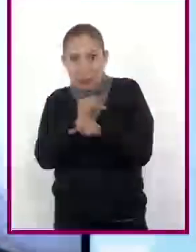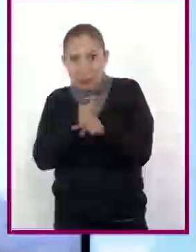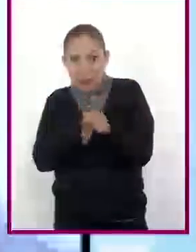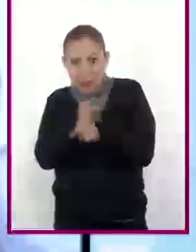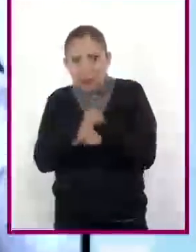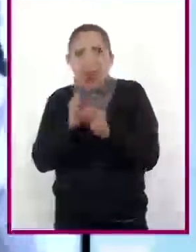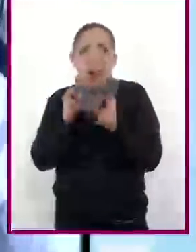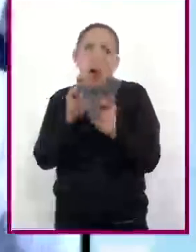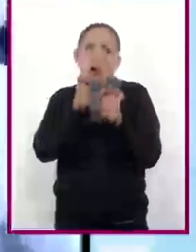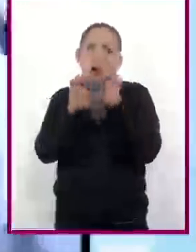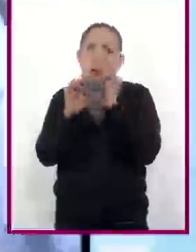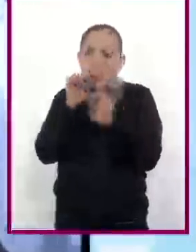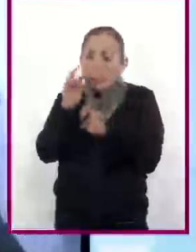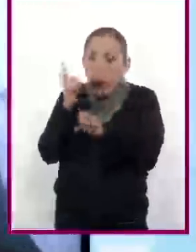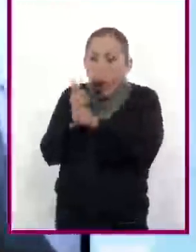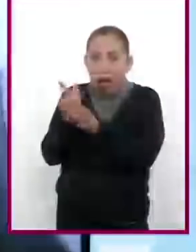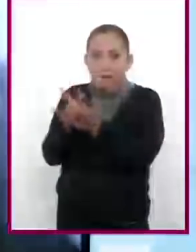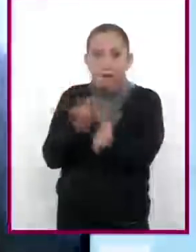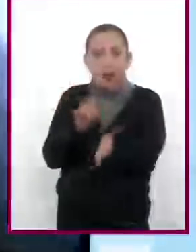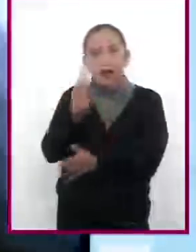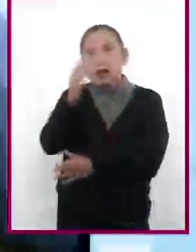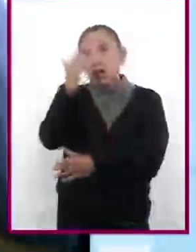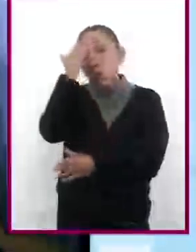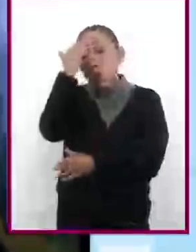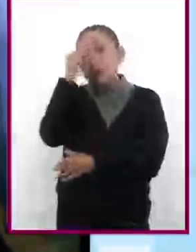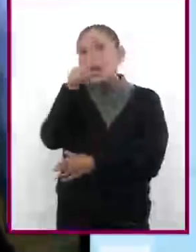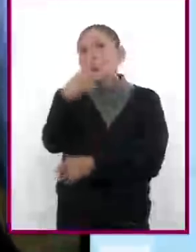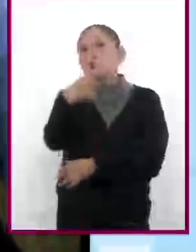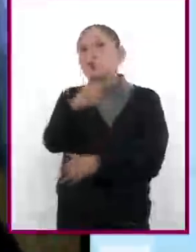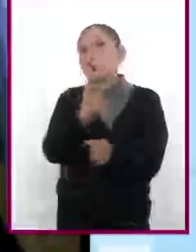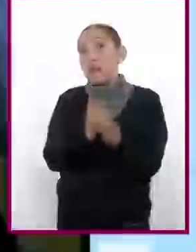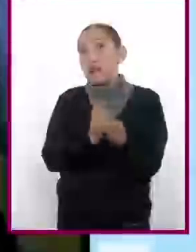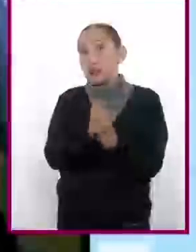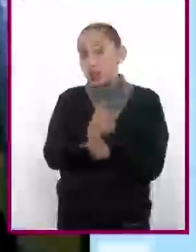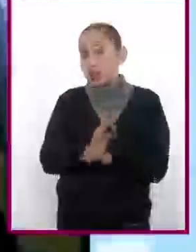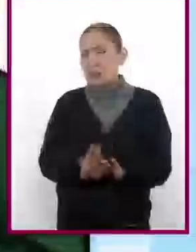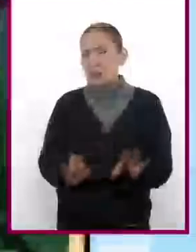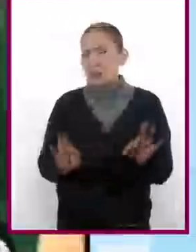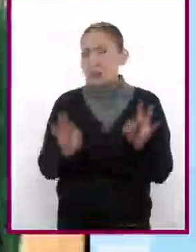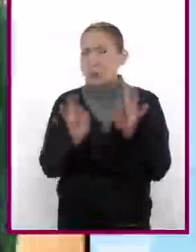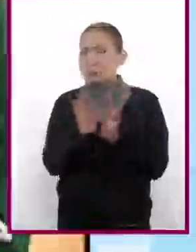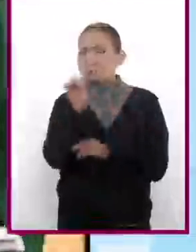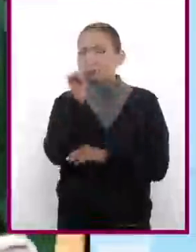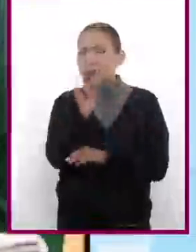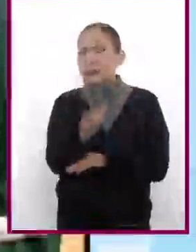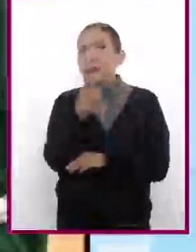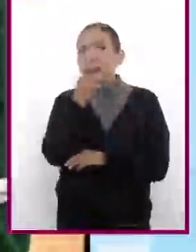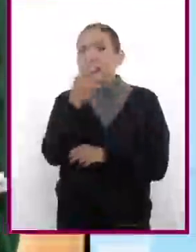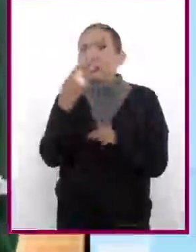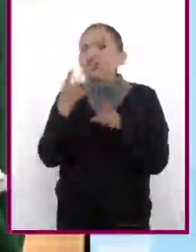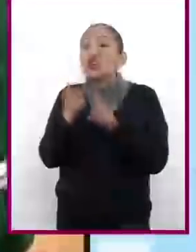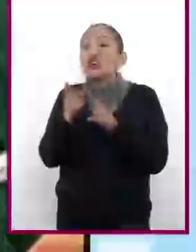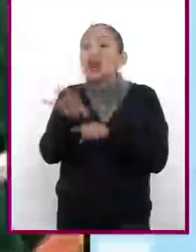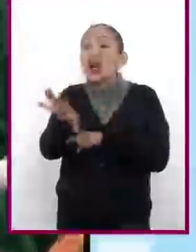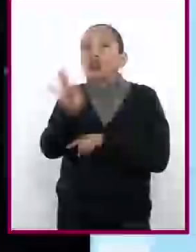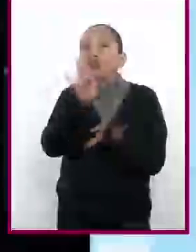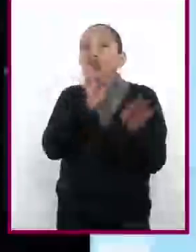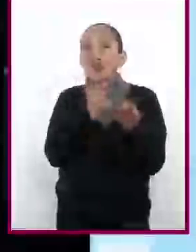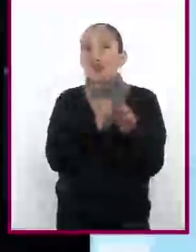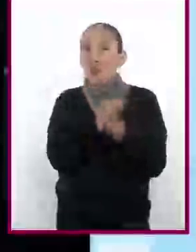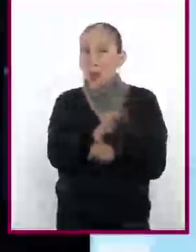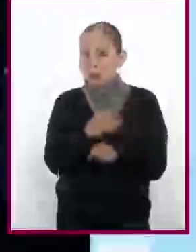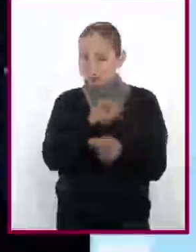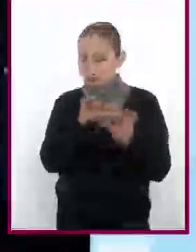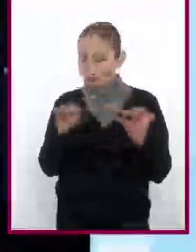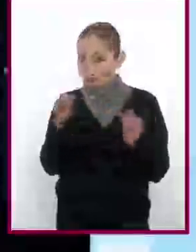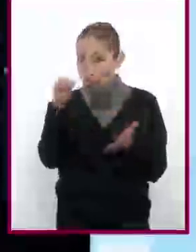entrevista efectuada. Recuerda que en toda investigación es muy importante citar las fuentes de donde obtuvimos la